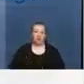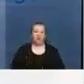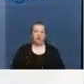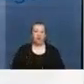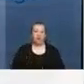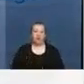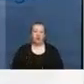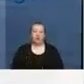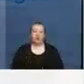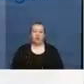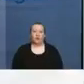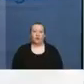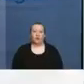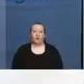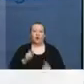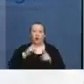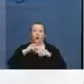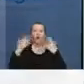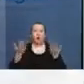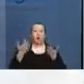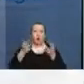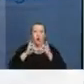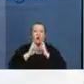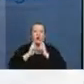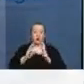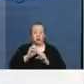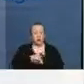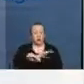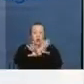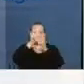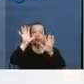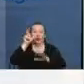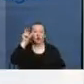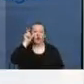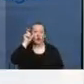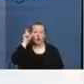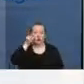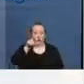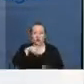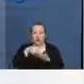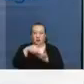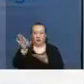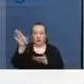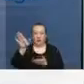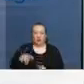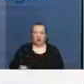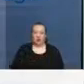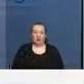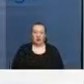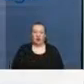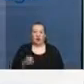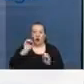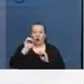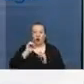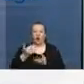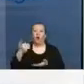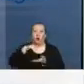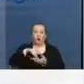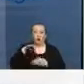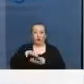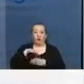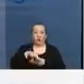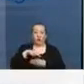fue la respuesta le insisto hablemos muy claro lazo se tiene que ir o lo tiene que ratificar el pueblo que tienen las urnas